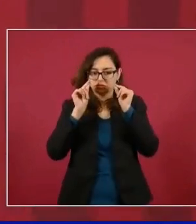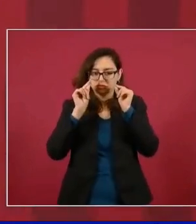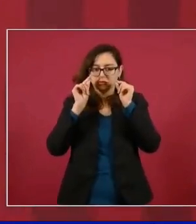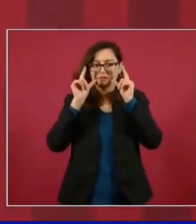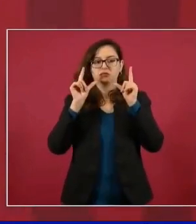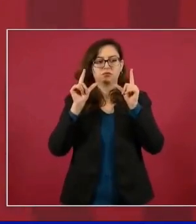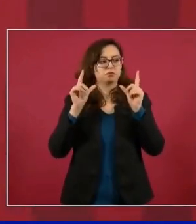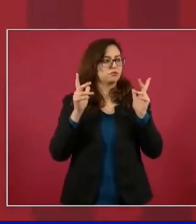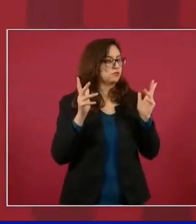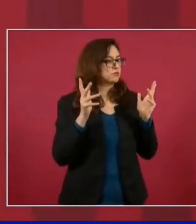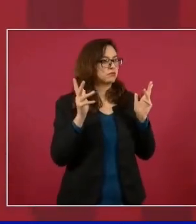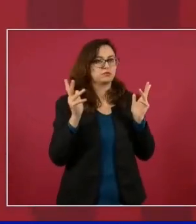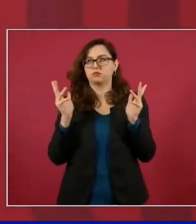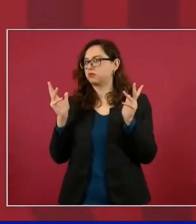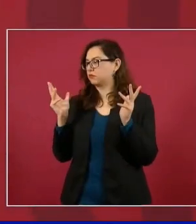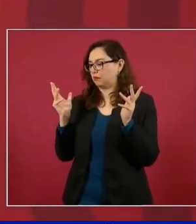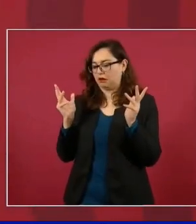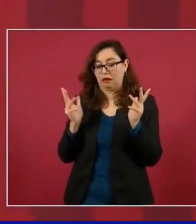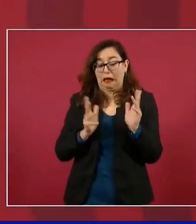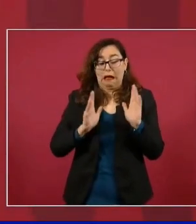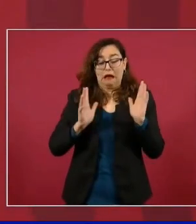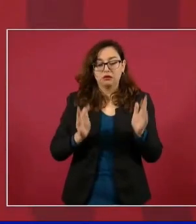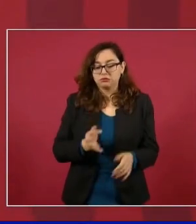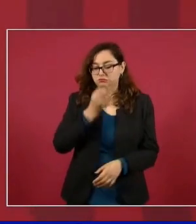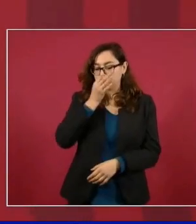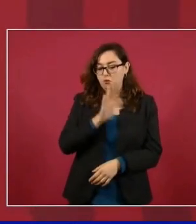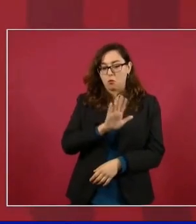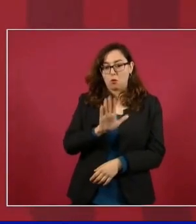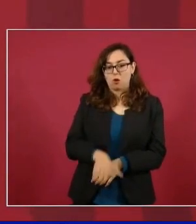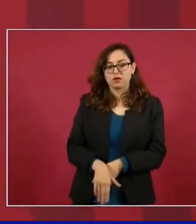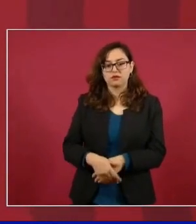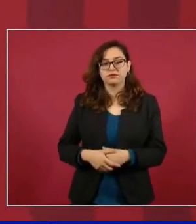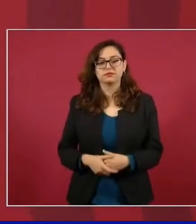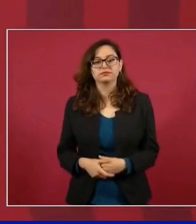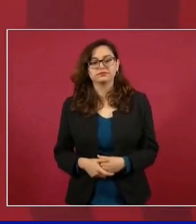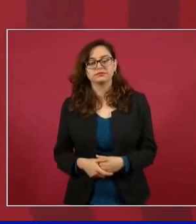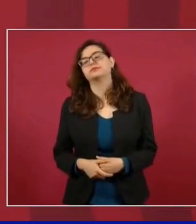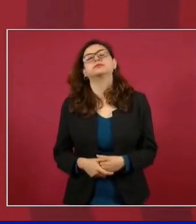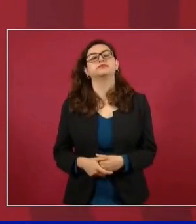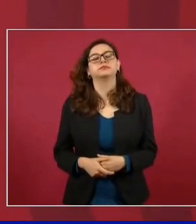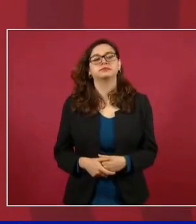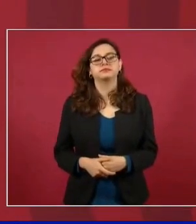pues estaba ya a punto de fallecer. Entonces,